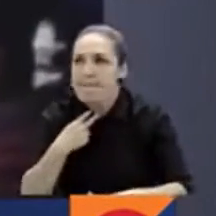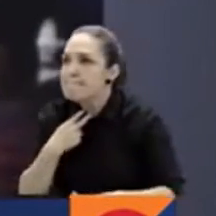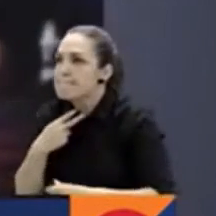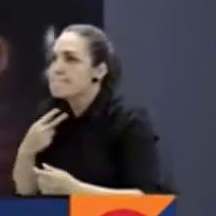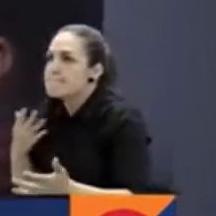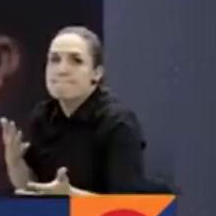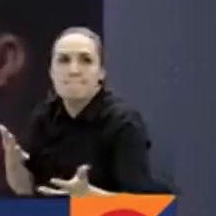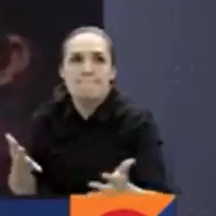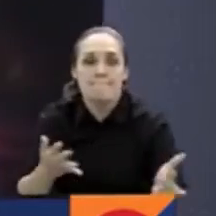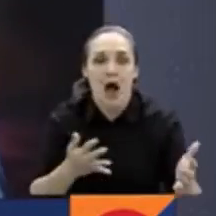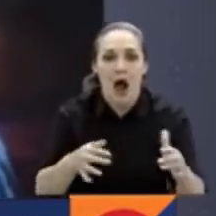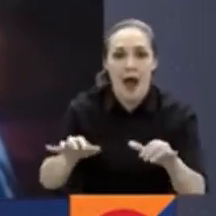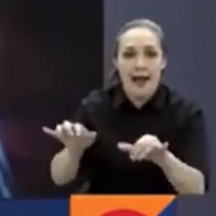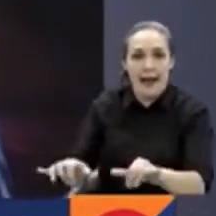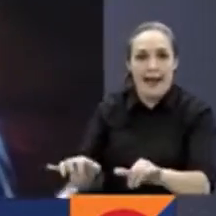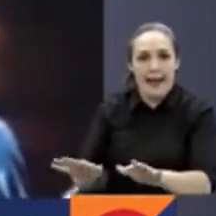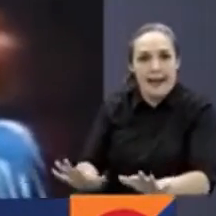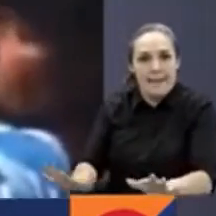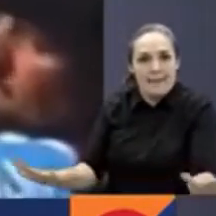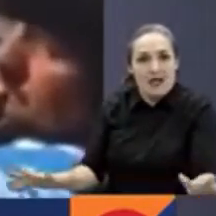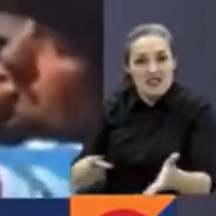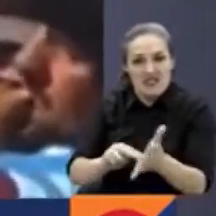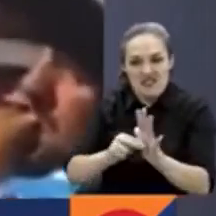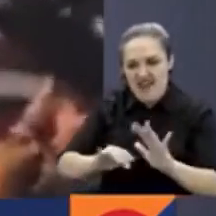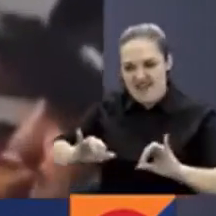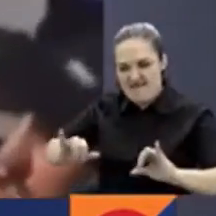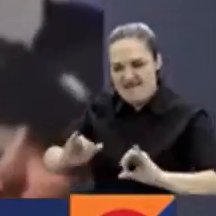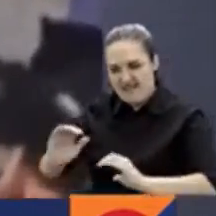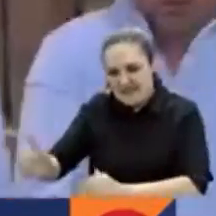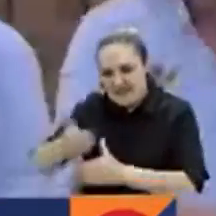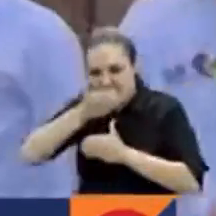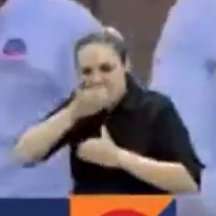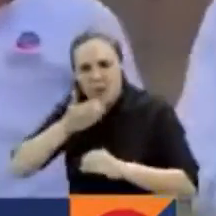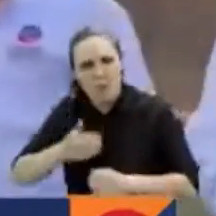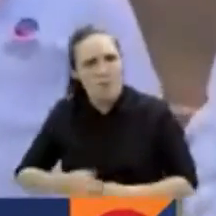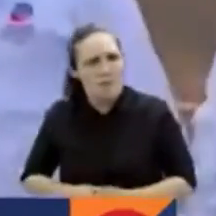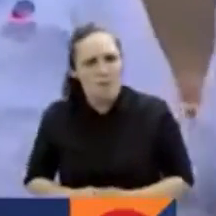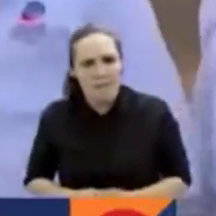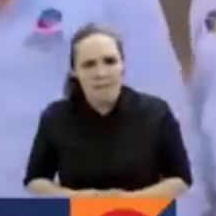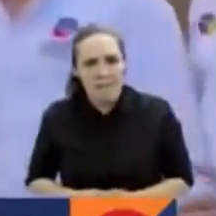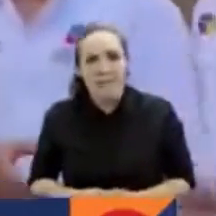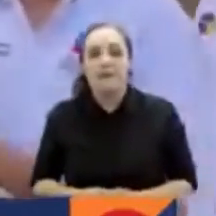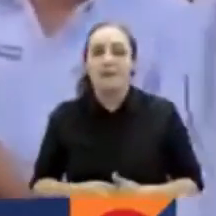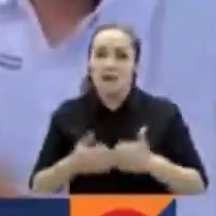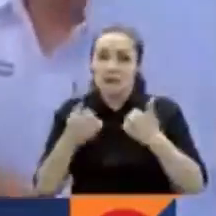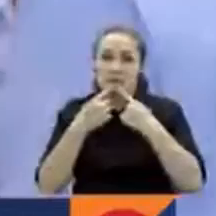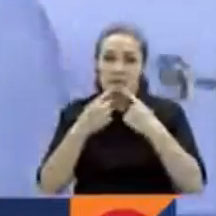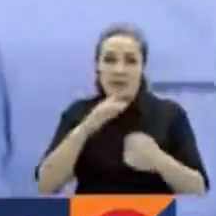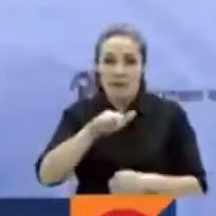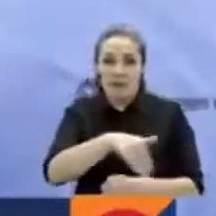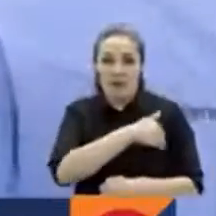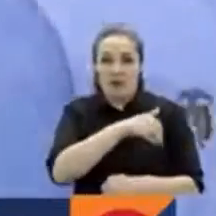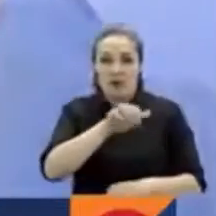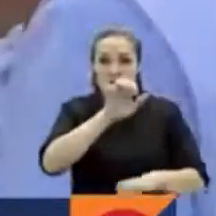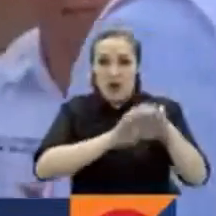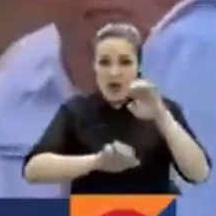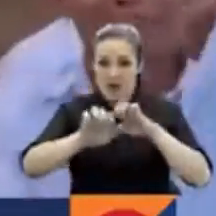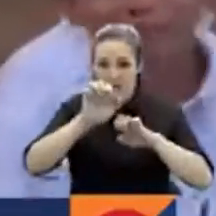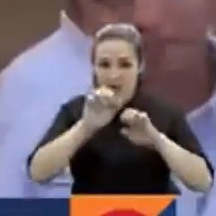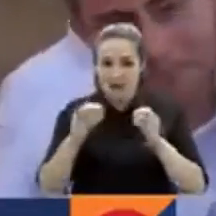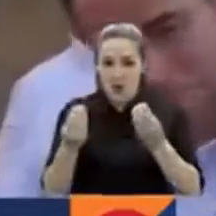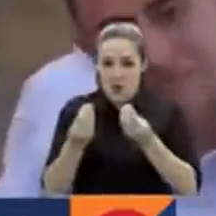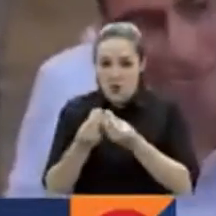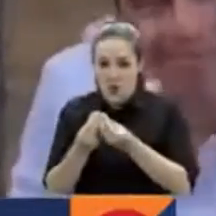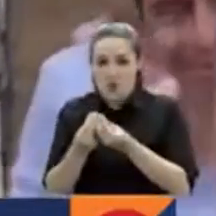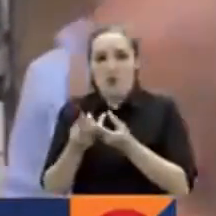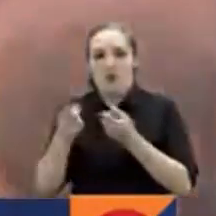unos miembros de la institución policial y de la empresa. Aseguró que junto con el ministro de Defensa, una delegación de Naciones